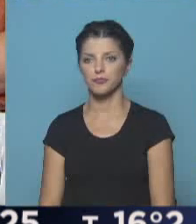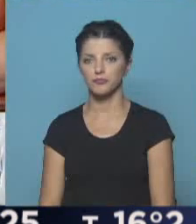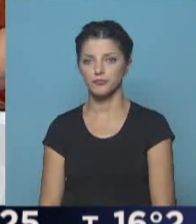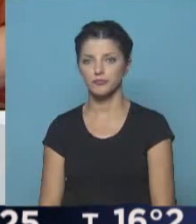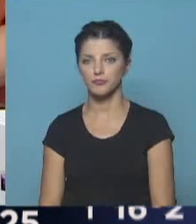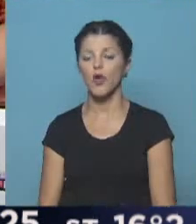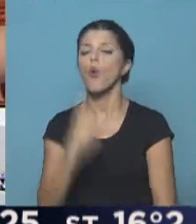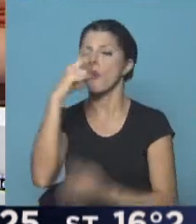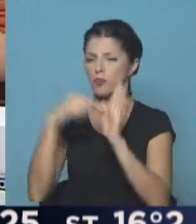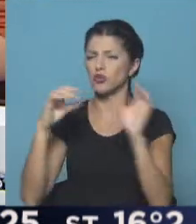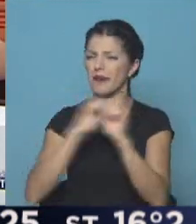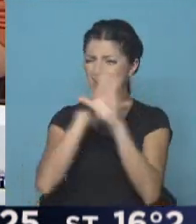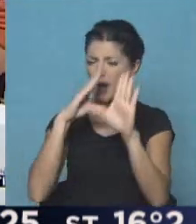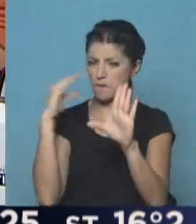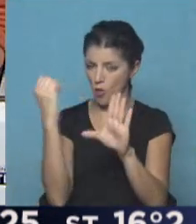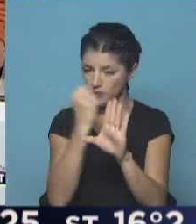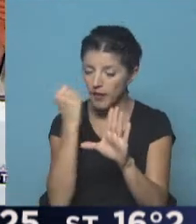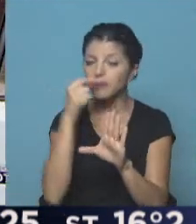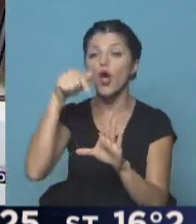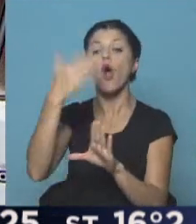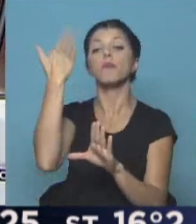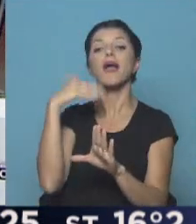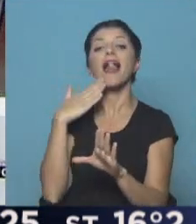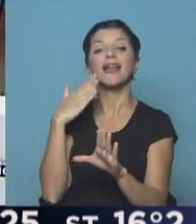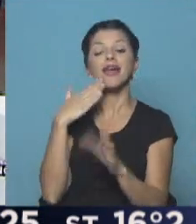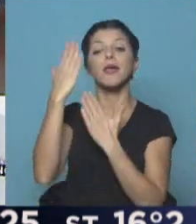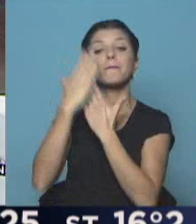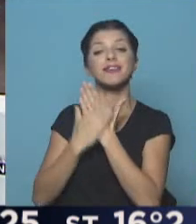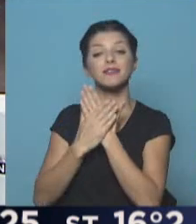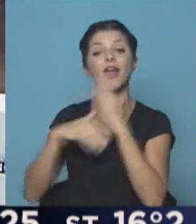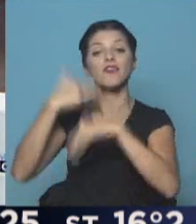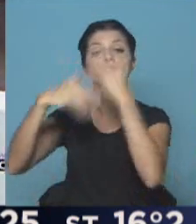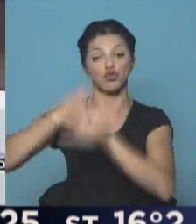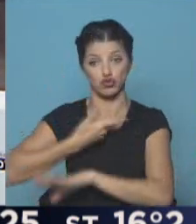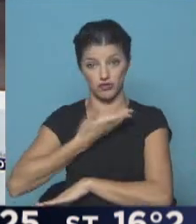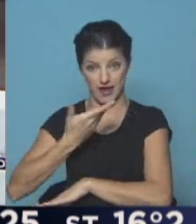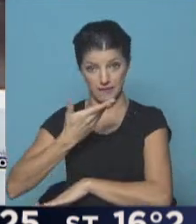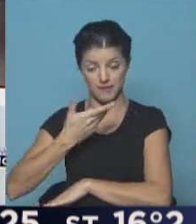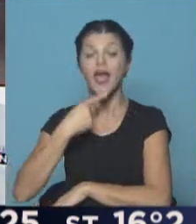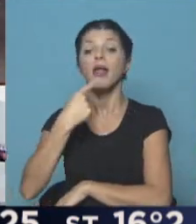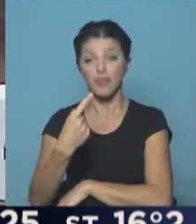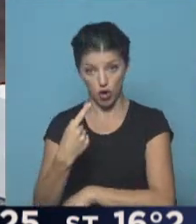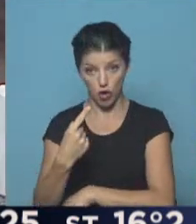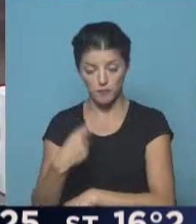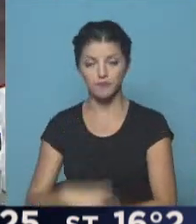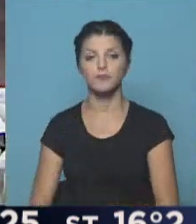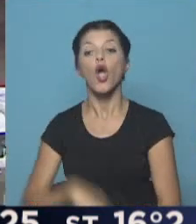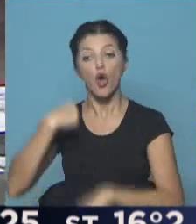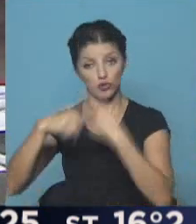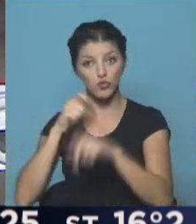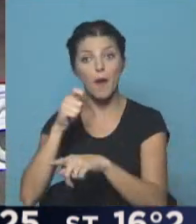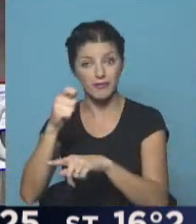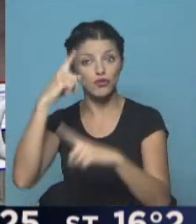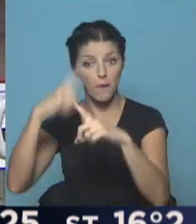Una aclaración importante formuló esta tarde la ministra de Desarrollo Social, Carolina Stanley. Ratificó la vigencia de las pensiones